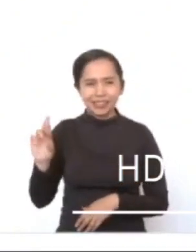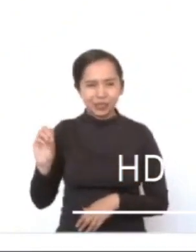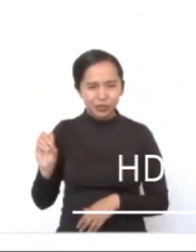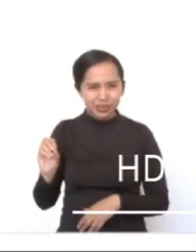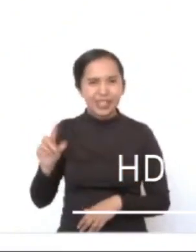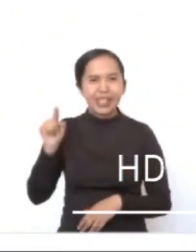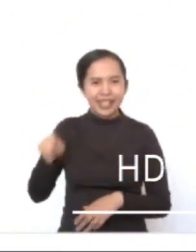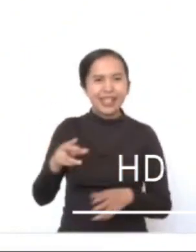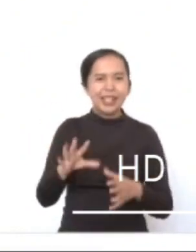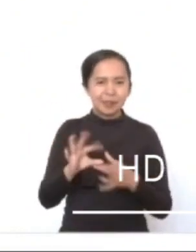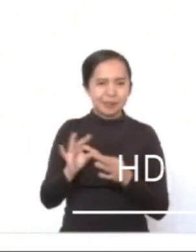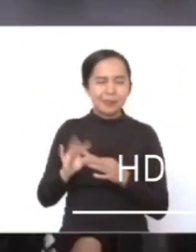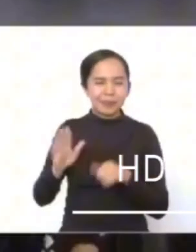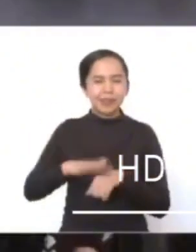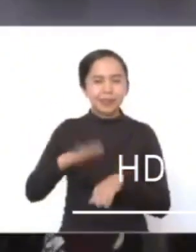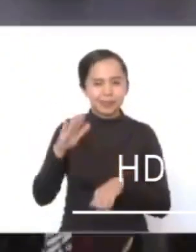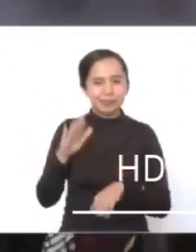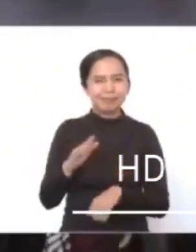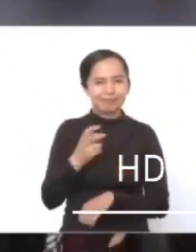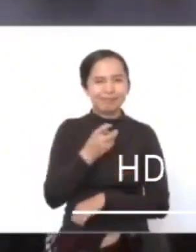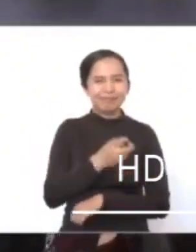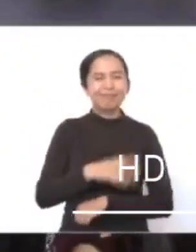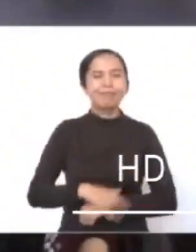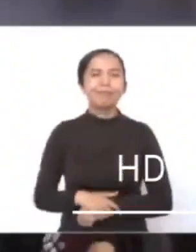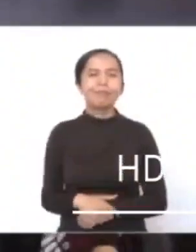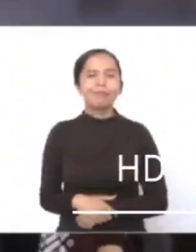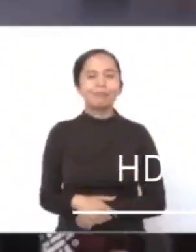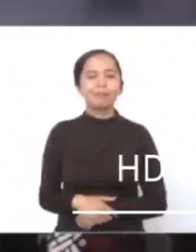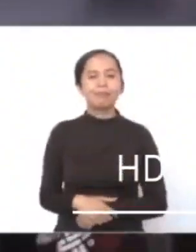nueva campaña. ¿Qué tipo de hombre eres?